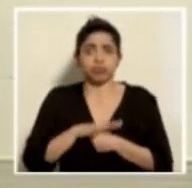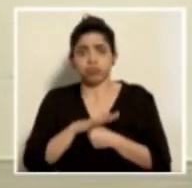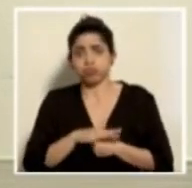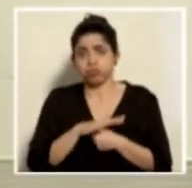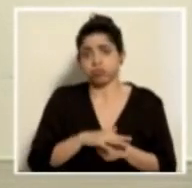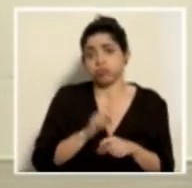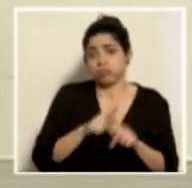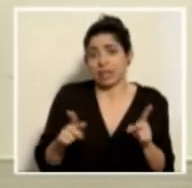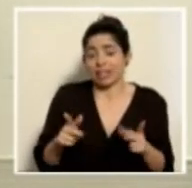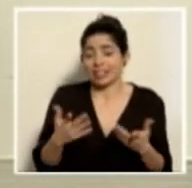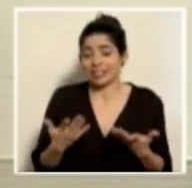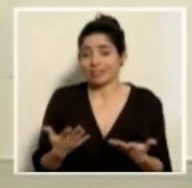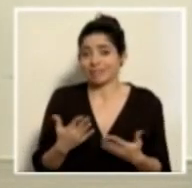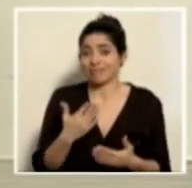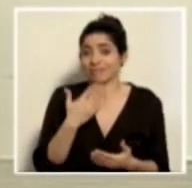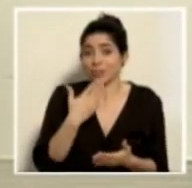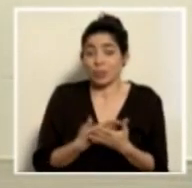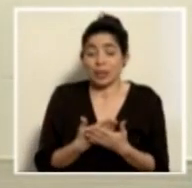Pero bueno,